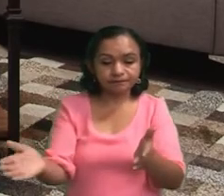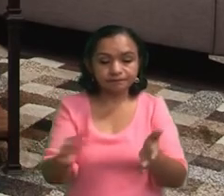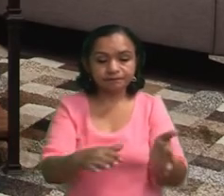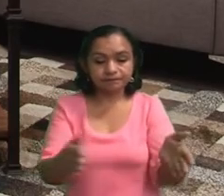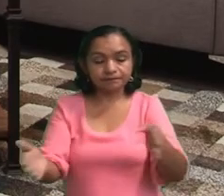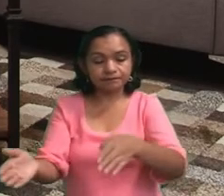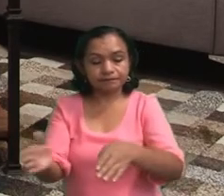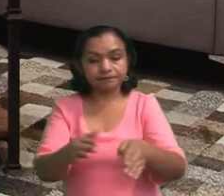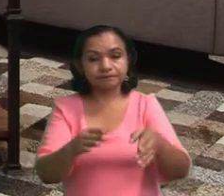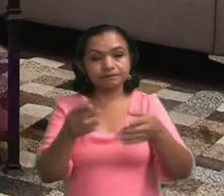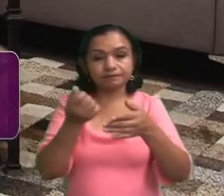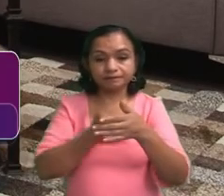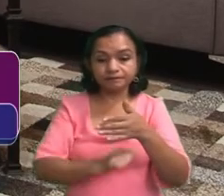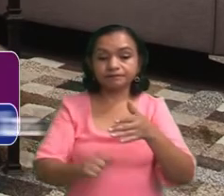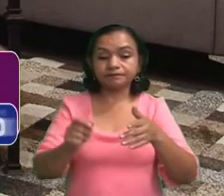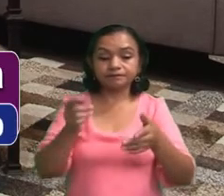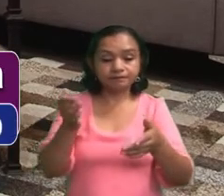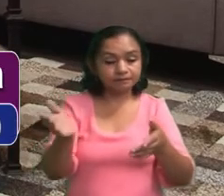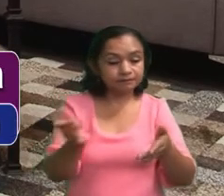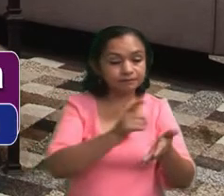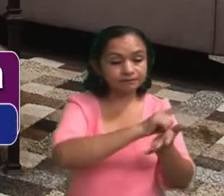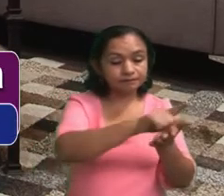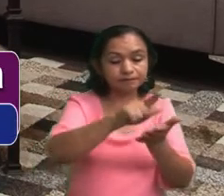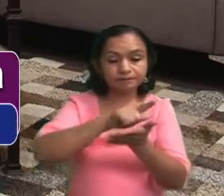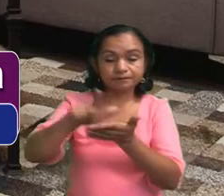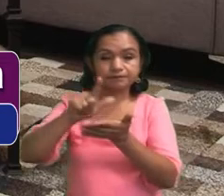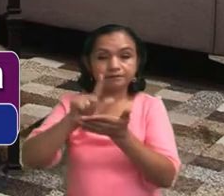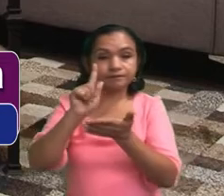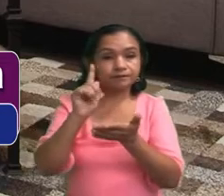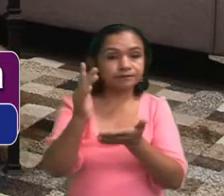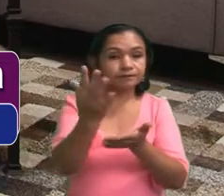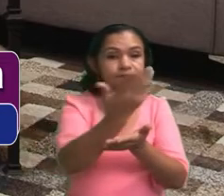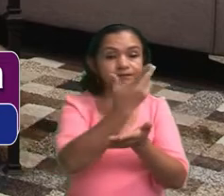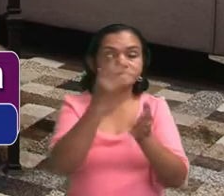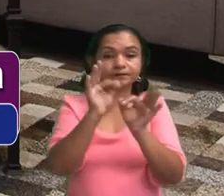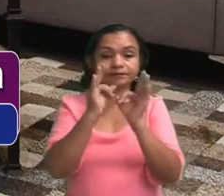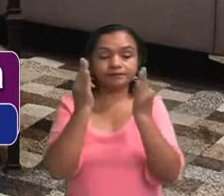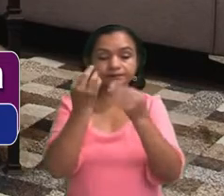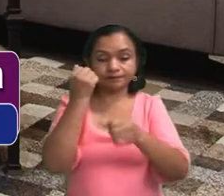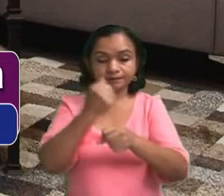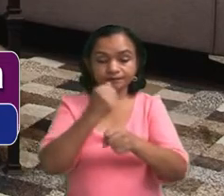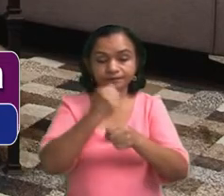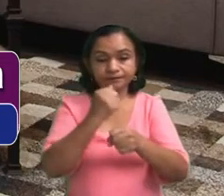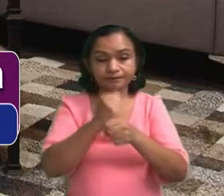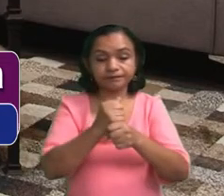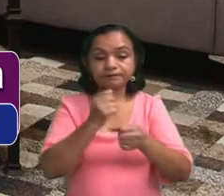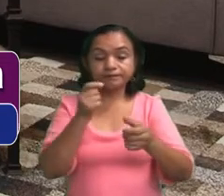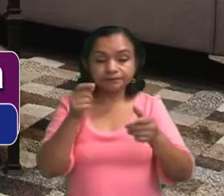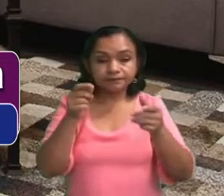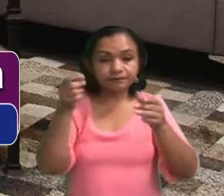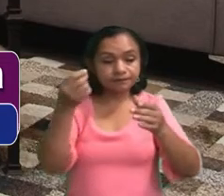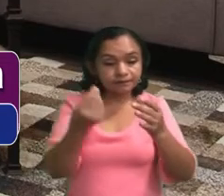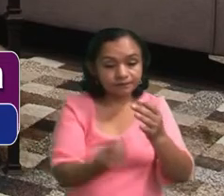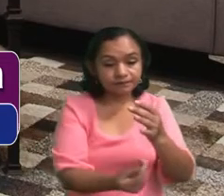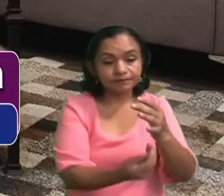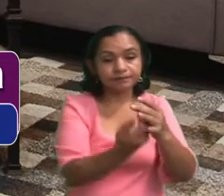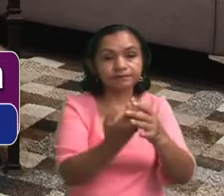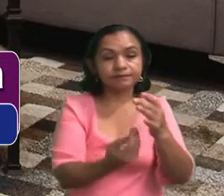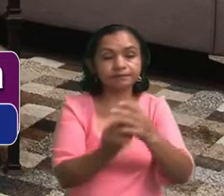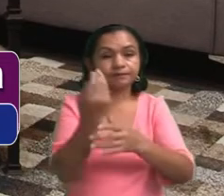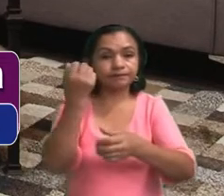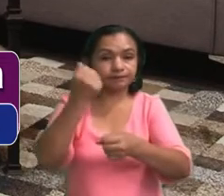grano, los hijos van aporcando. La cosa es que toda la familia trabaja en la producción de grano, toda la familia trabaja